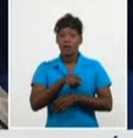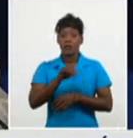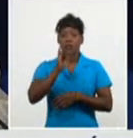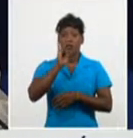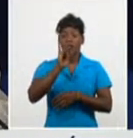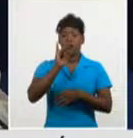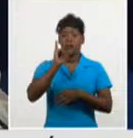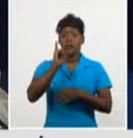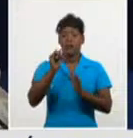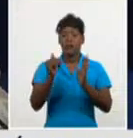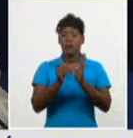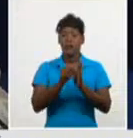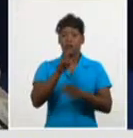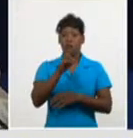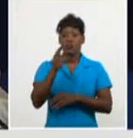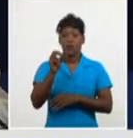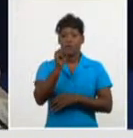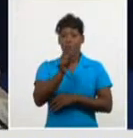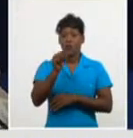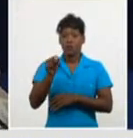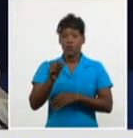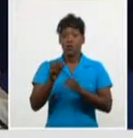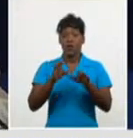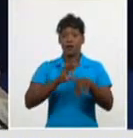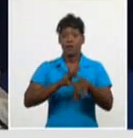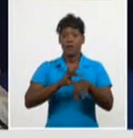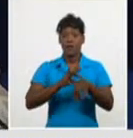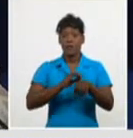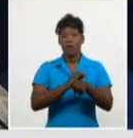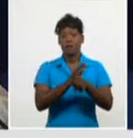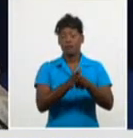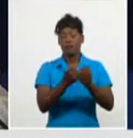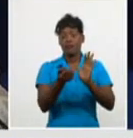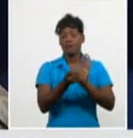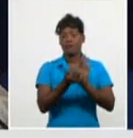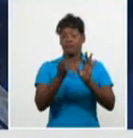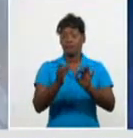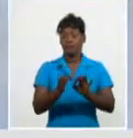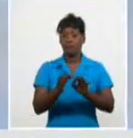76.277 casos y alcanza la cifra de